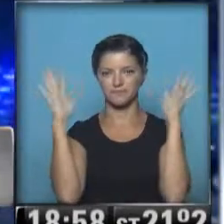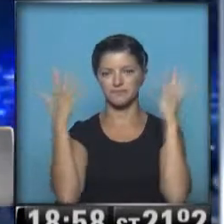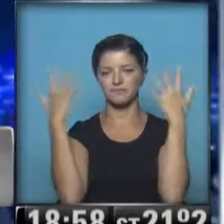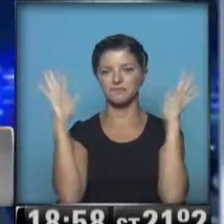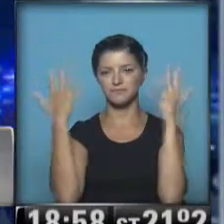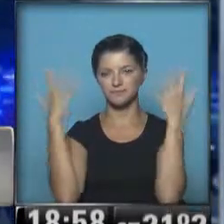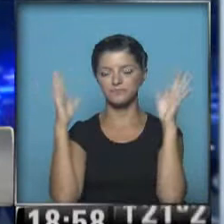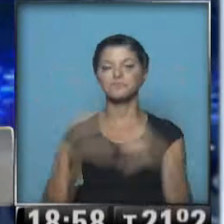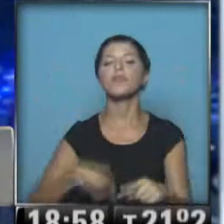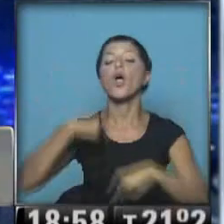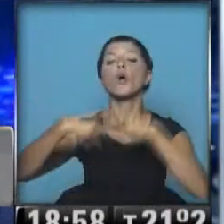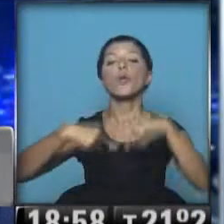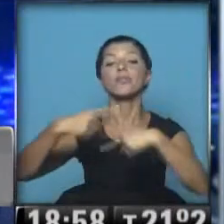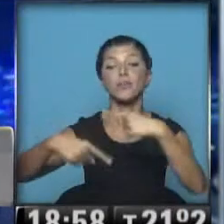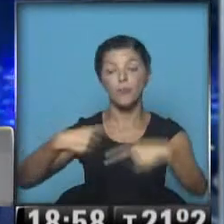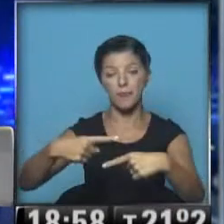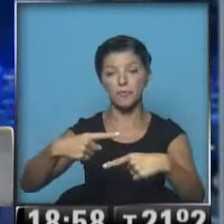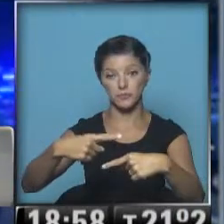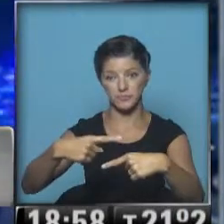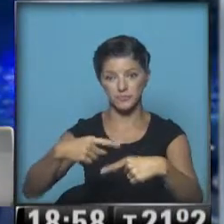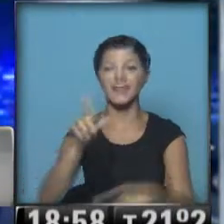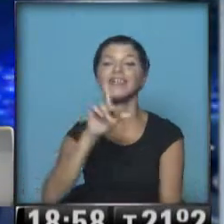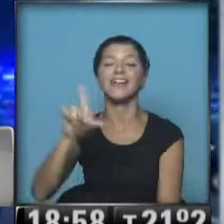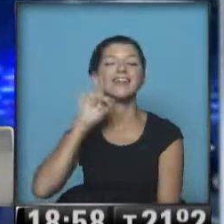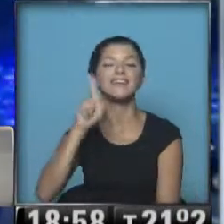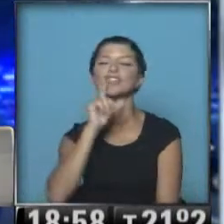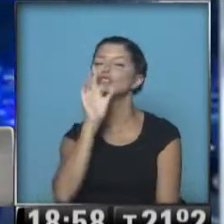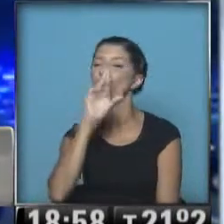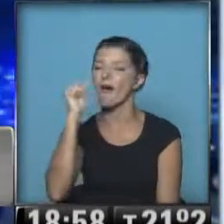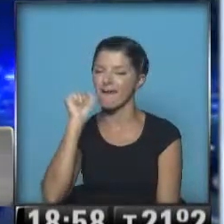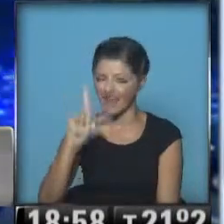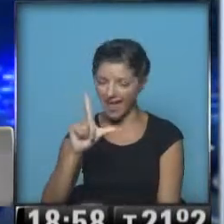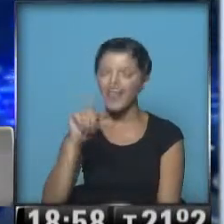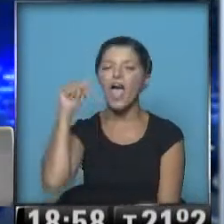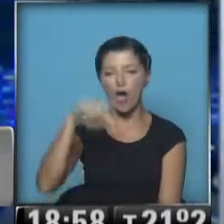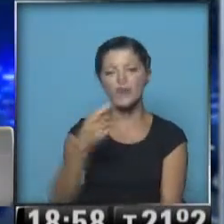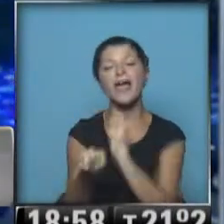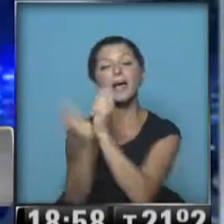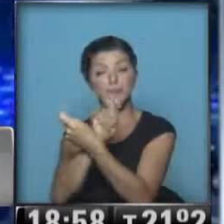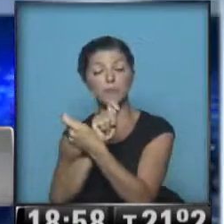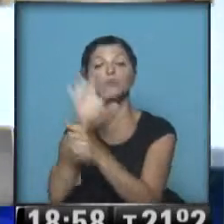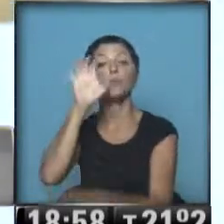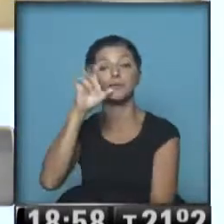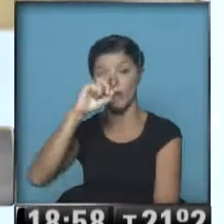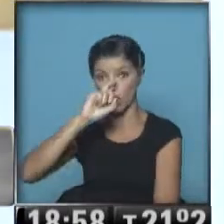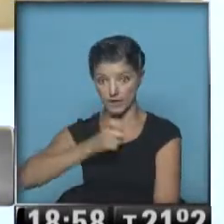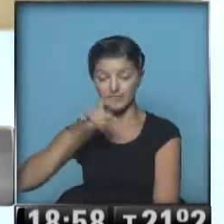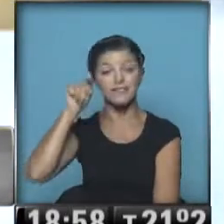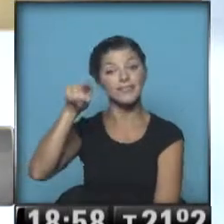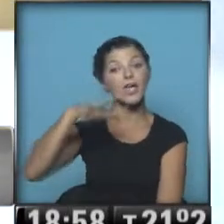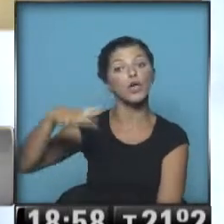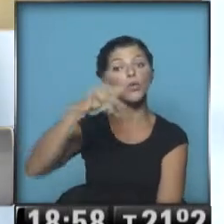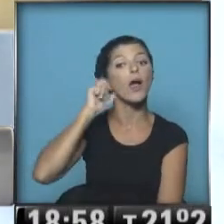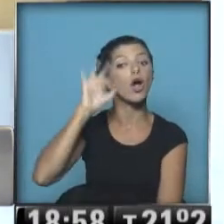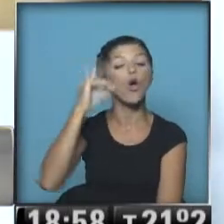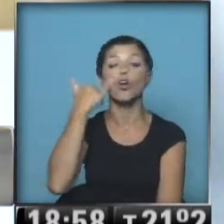Y seguimos recorriendo el litoral argentino. En este caso, vamos a la provincia de Corrientes. Estamos en contacto allí con la localidad de Goya